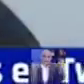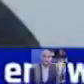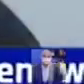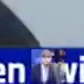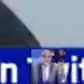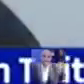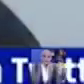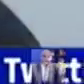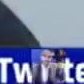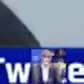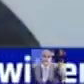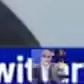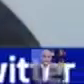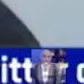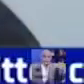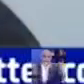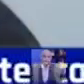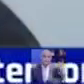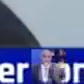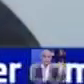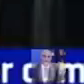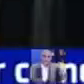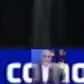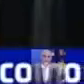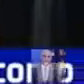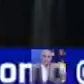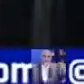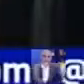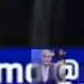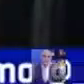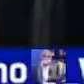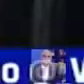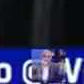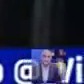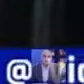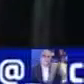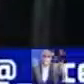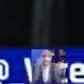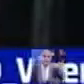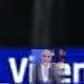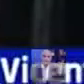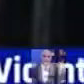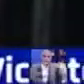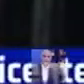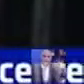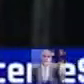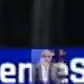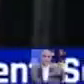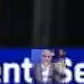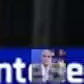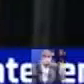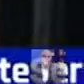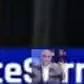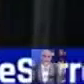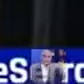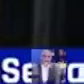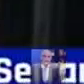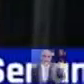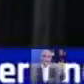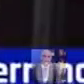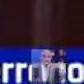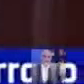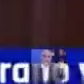es el trabajo de Carmen Aristegui, querido Vicente. Oye, mi querido Ricardo, vamos a las declaraciones del presidente Andrés Manuel López